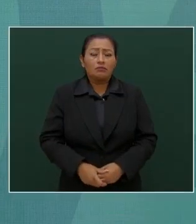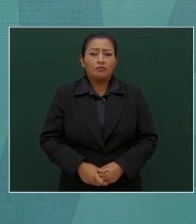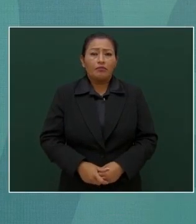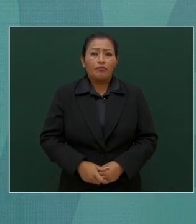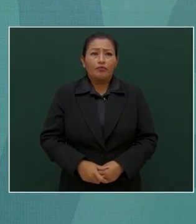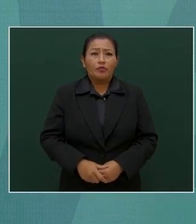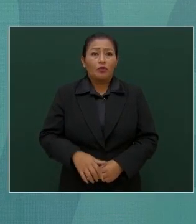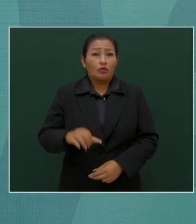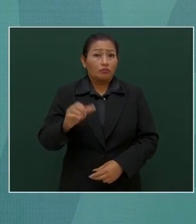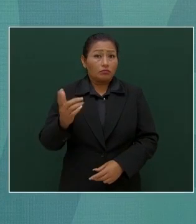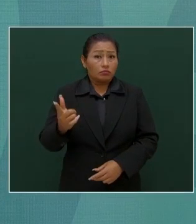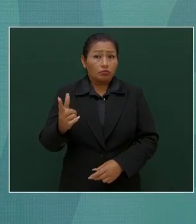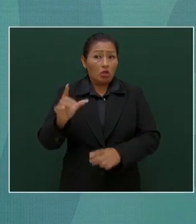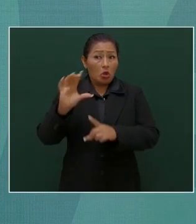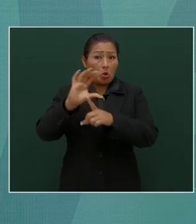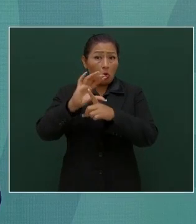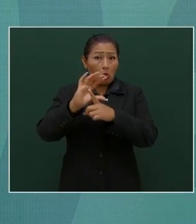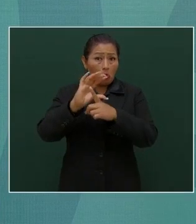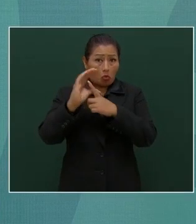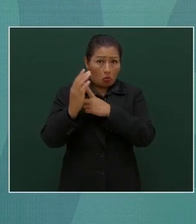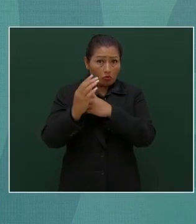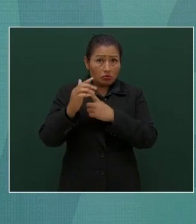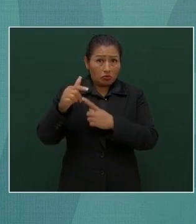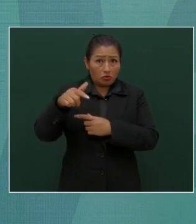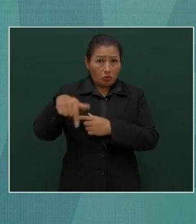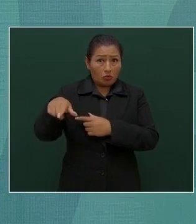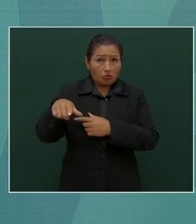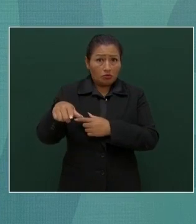Ni los de la Comisión